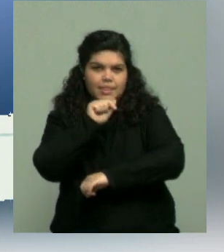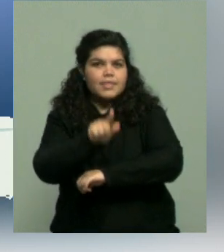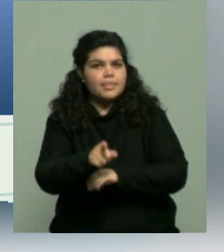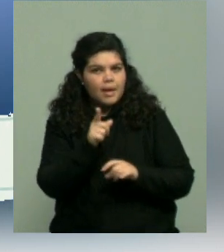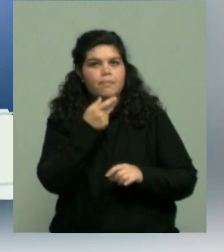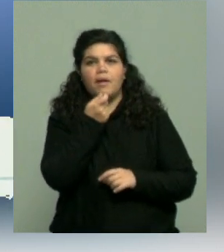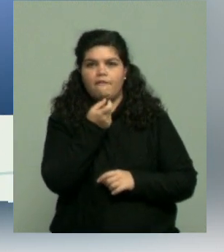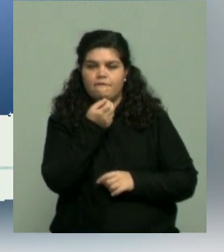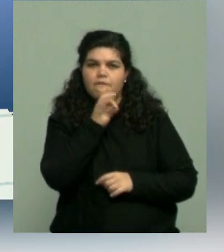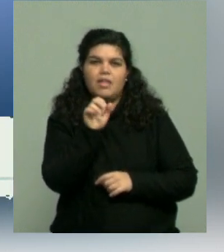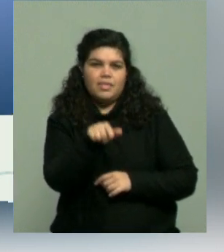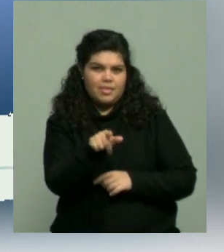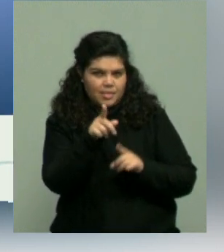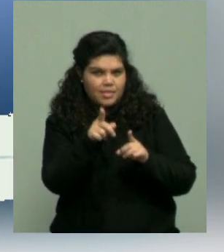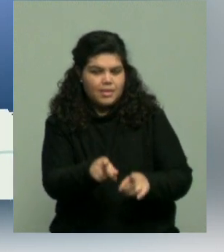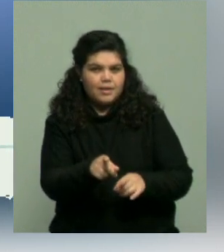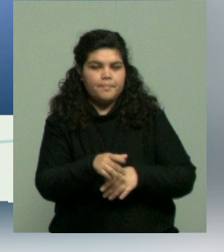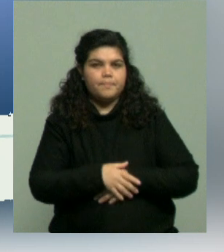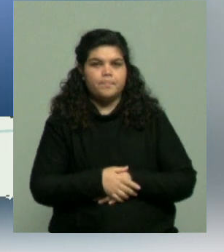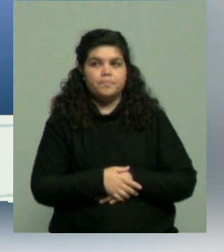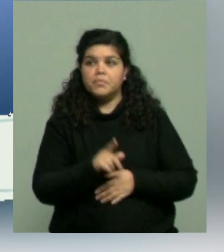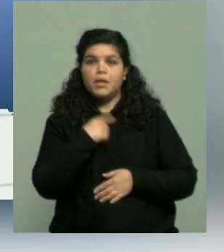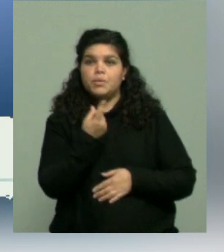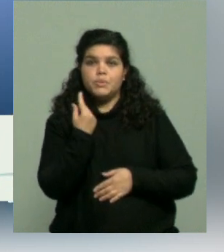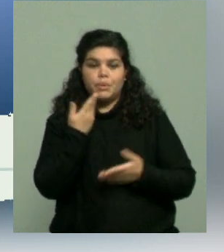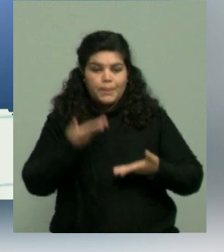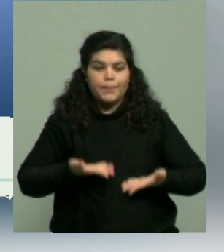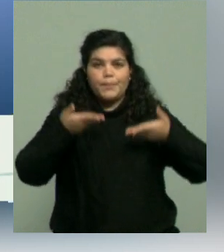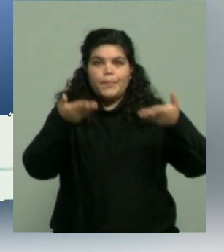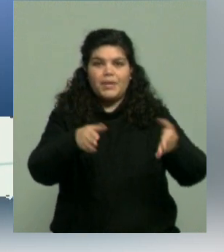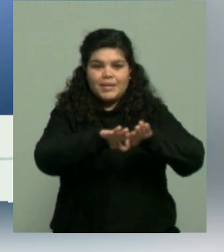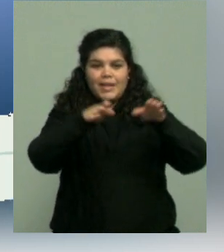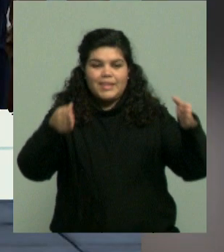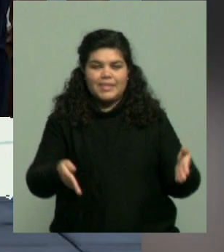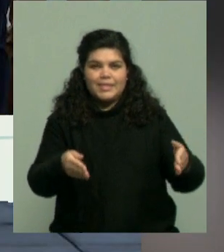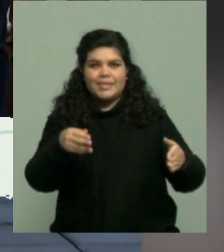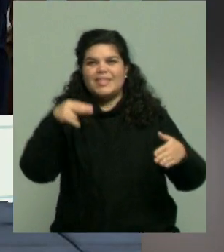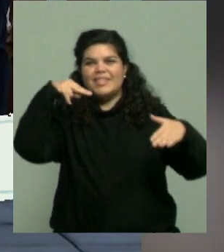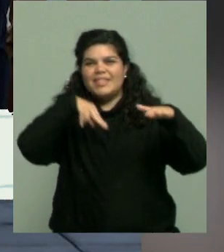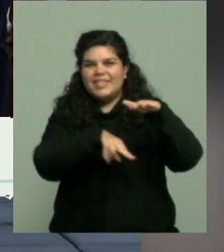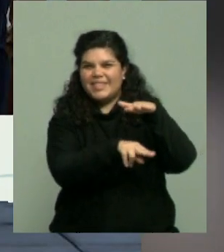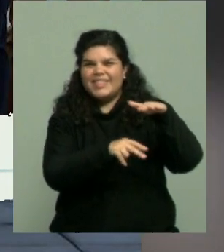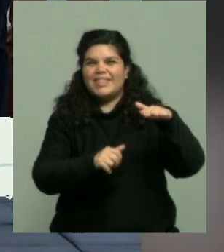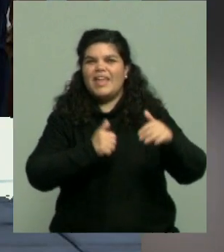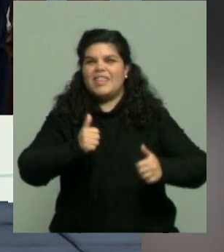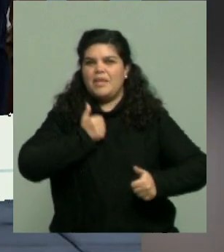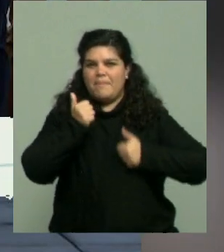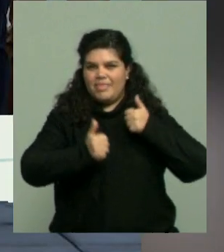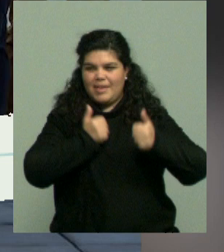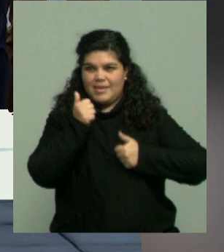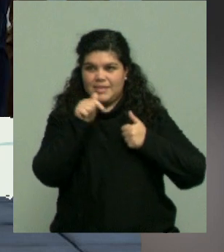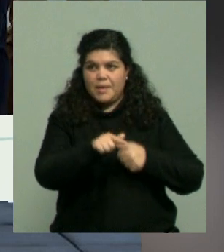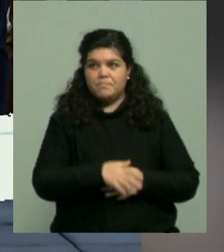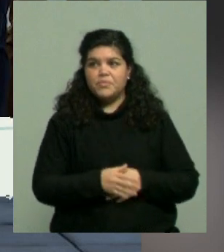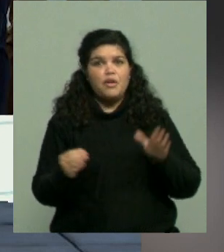Y bueno, eso. Vamos a estar presentándonos ahí en el teatro y va a ser nuestra primera fecha tocando